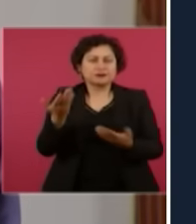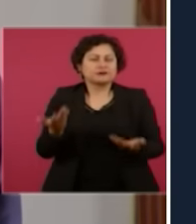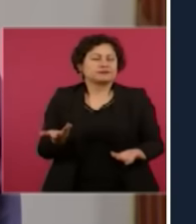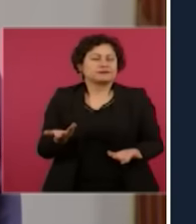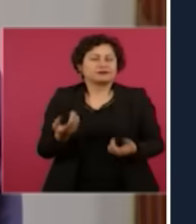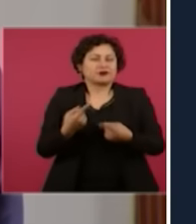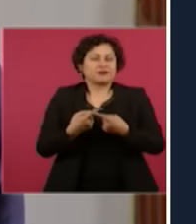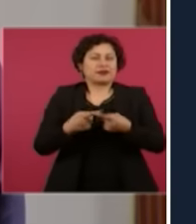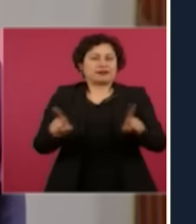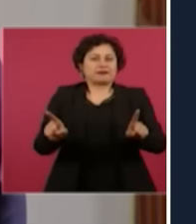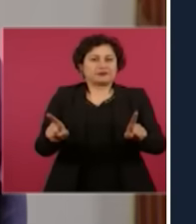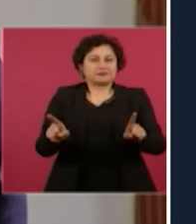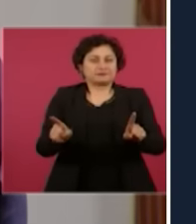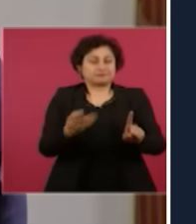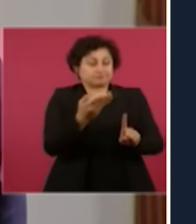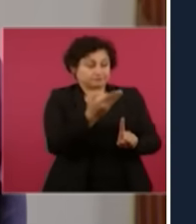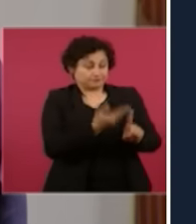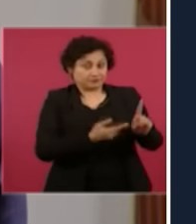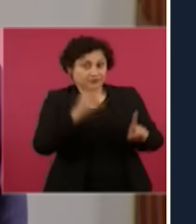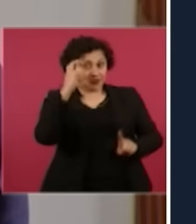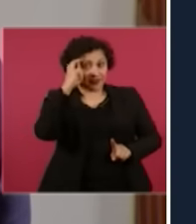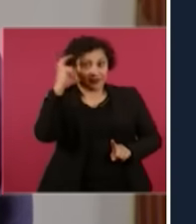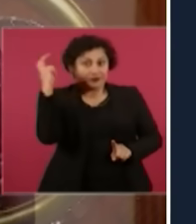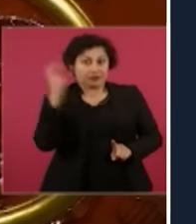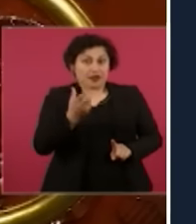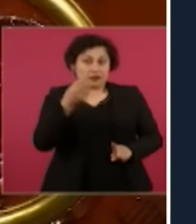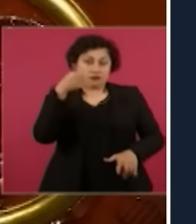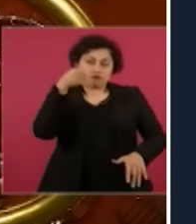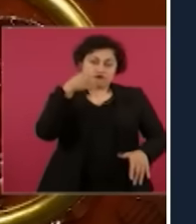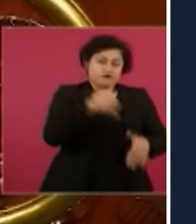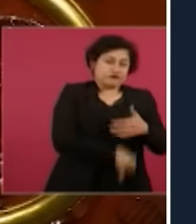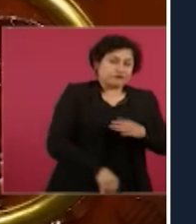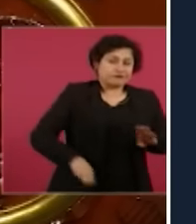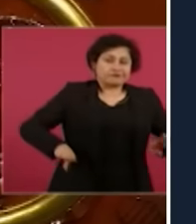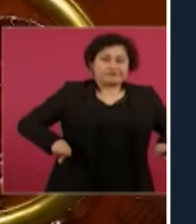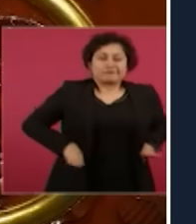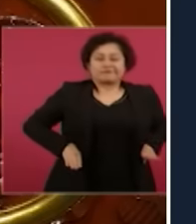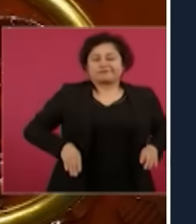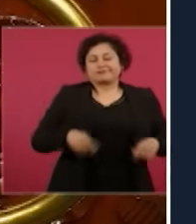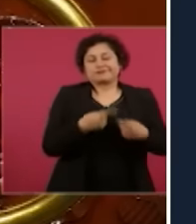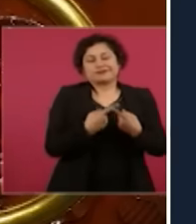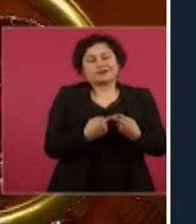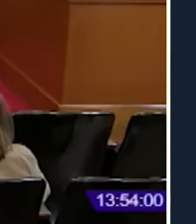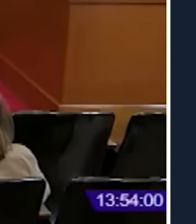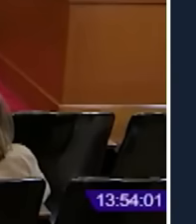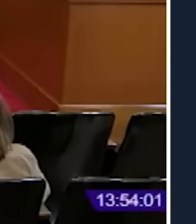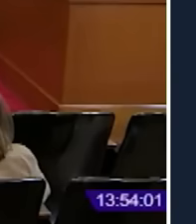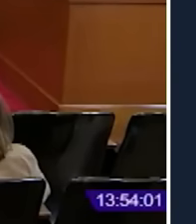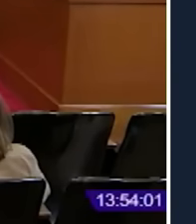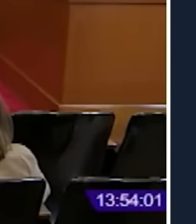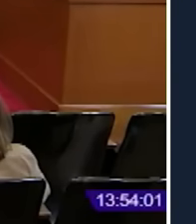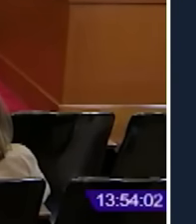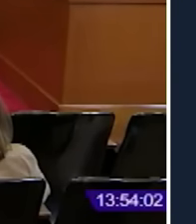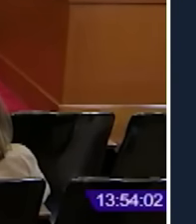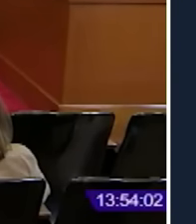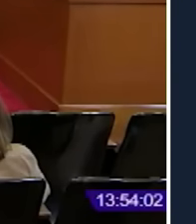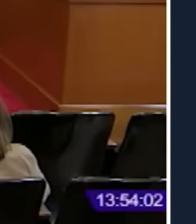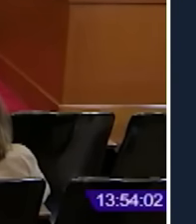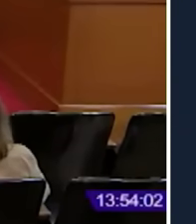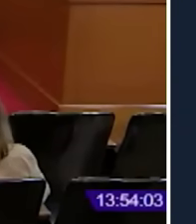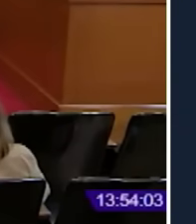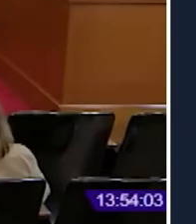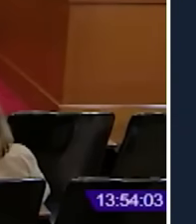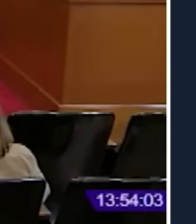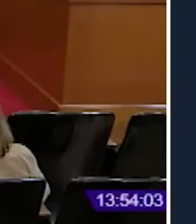ver si los jueces no van a tener asignados recursos para campañas no van a poder contratar este radio y televisión como como así lo hice la propuesta cuando